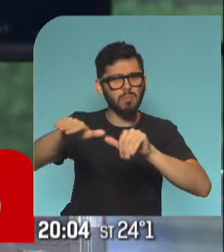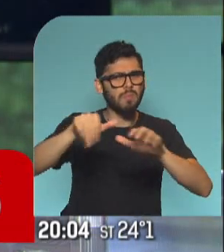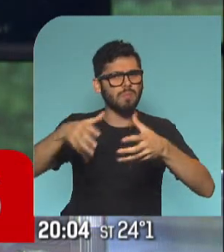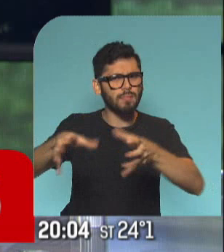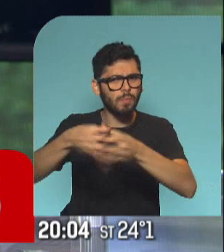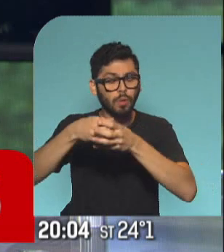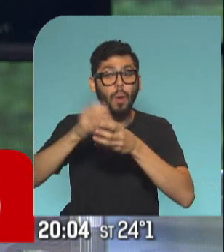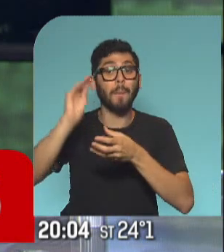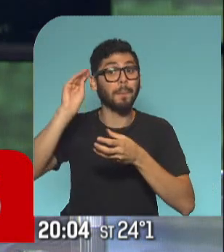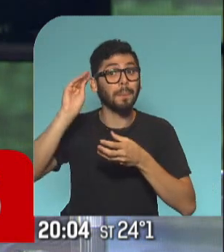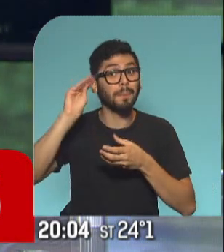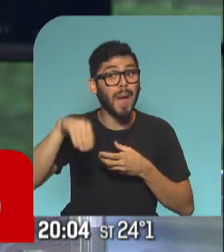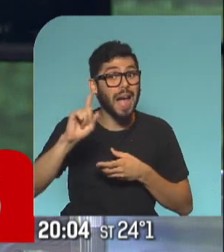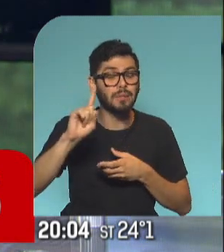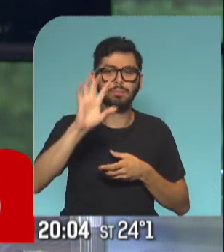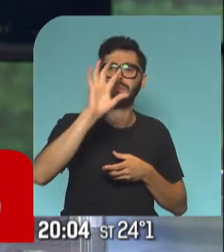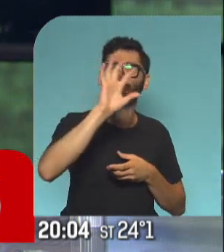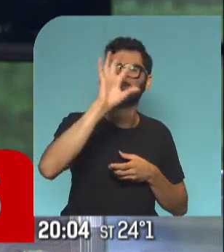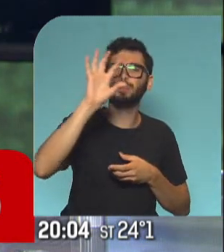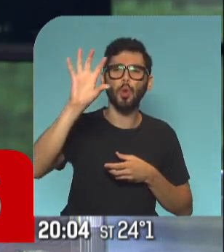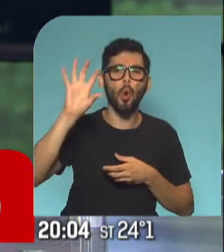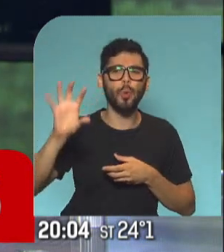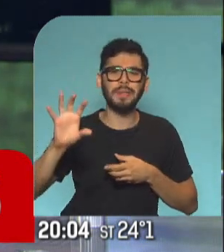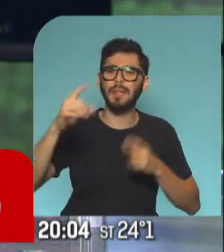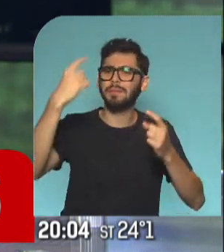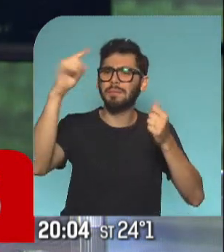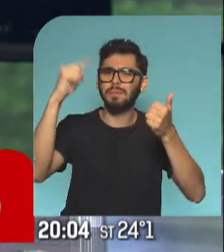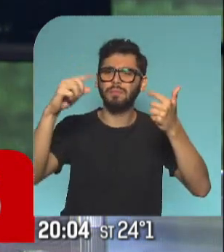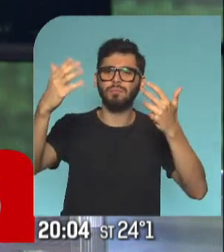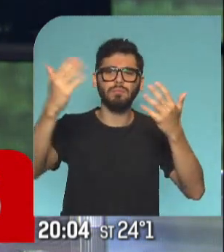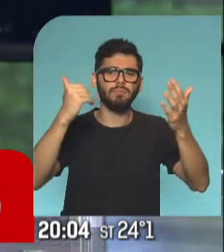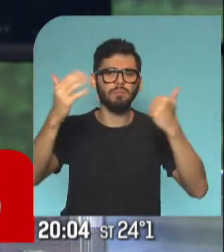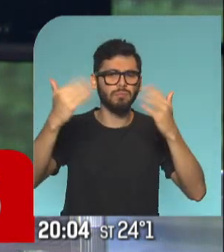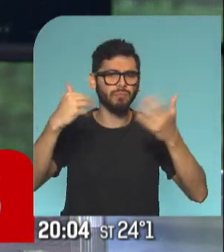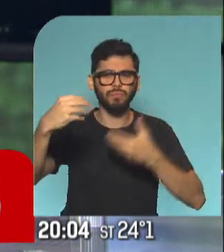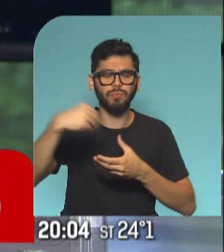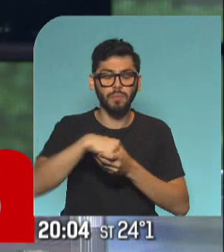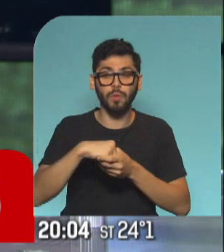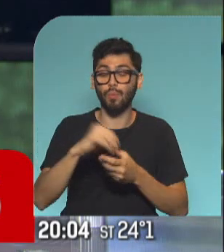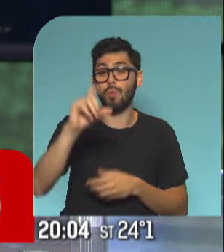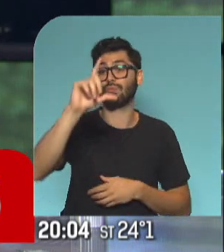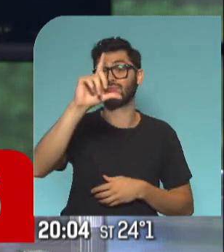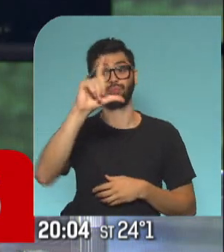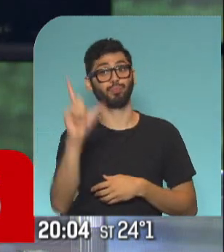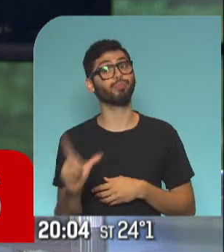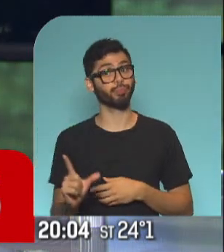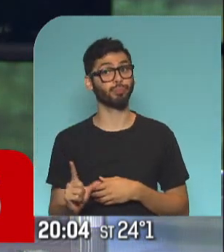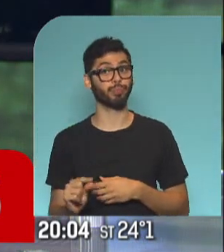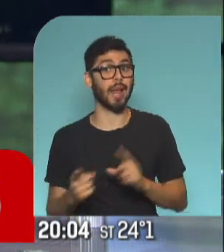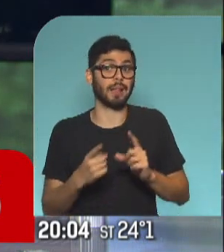de distintos de distintas provincias de distintas regiones lo extensivo de nuestro país hace realmente